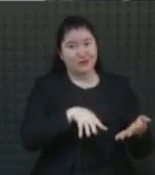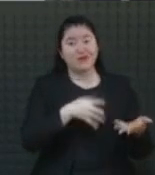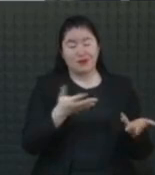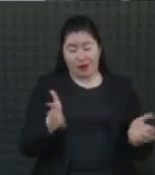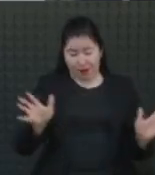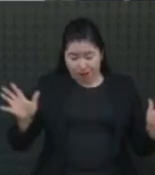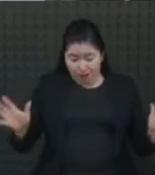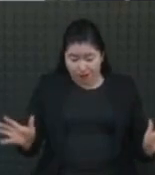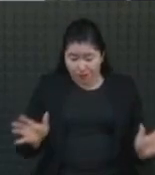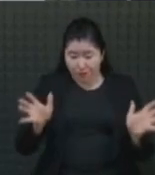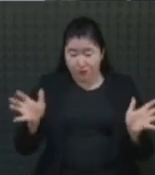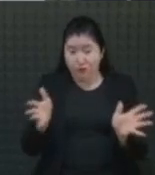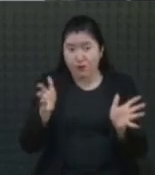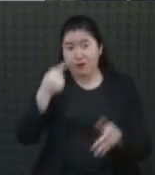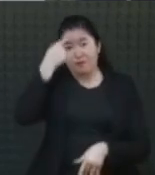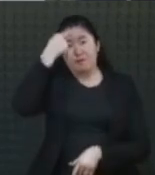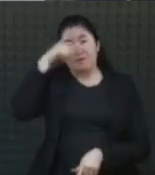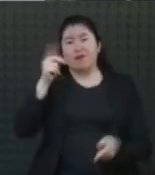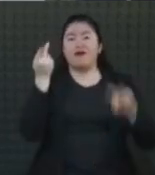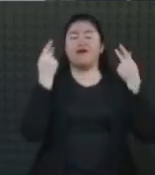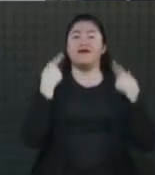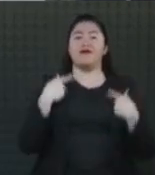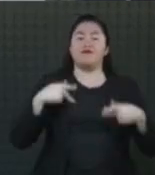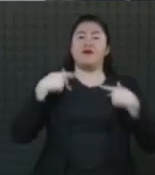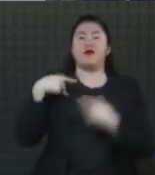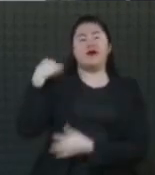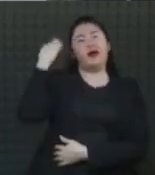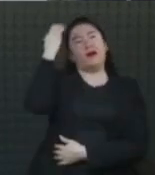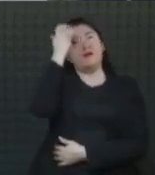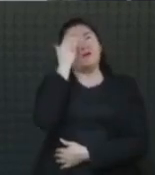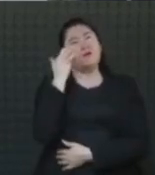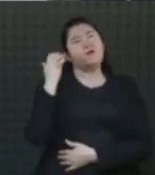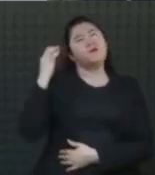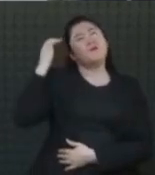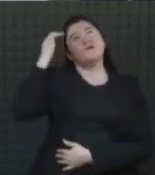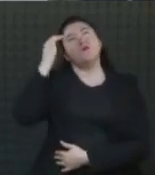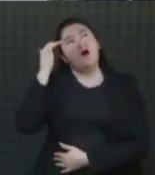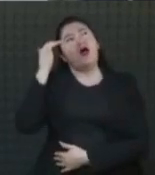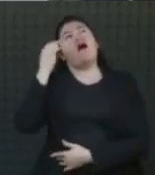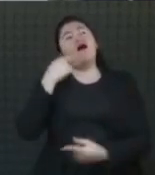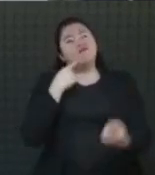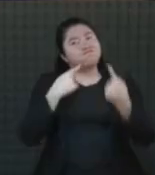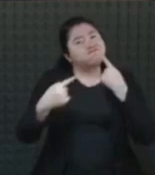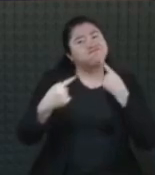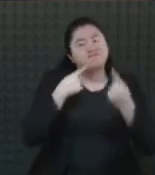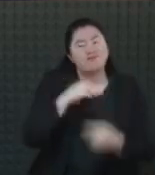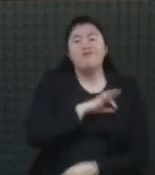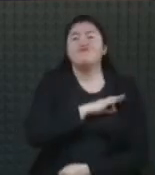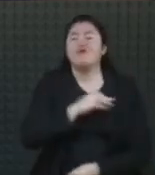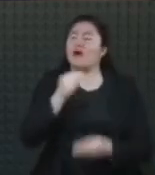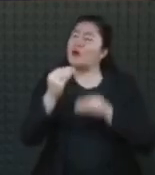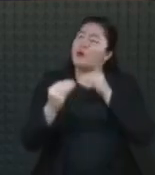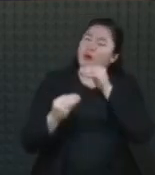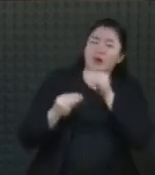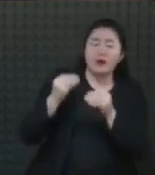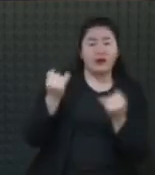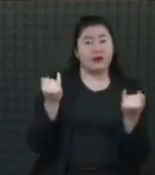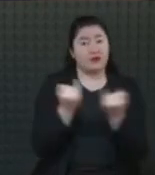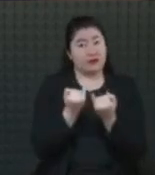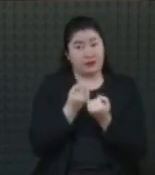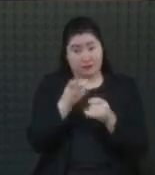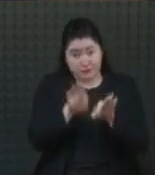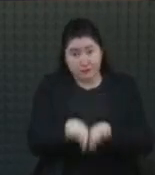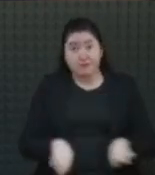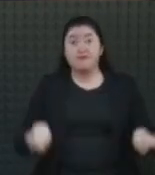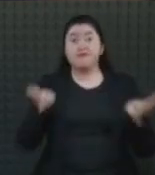para promover la discusión, el debate y esta revolución de las conciencias que es indispensable todavía y siempre en